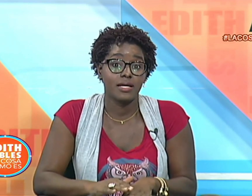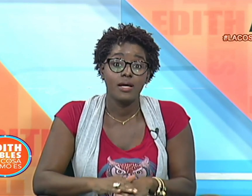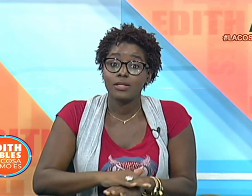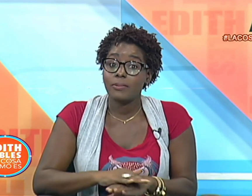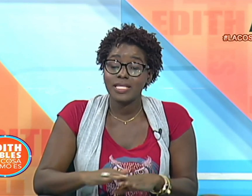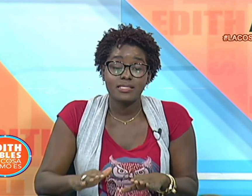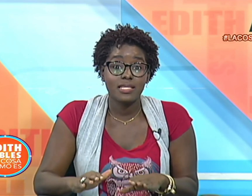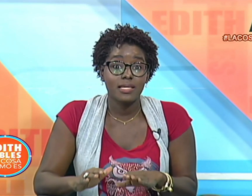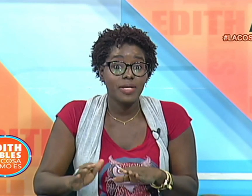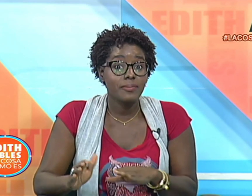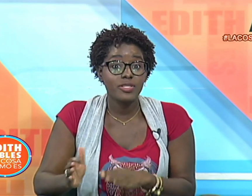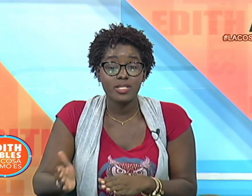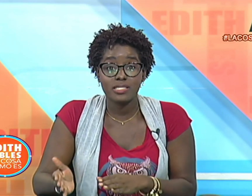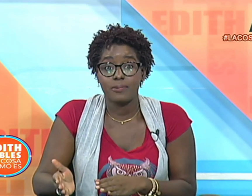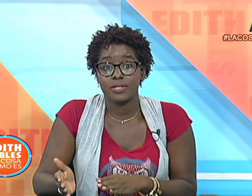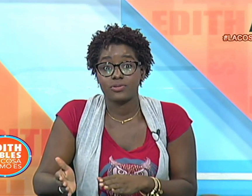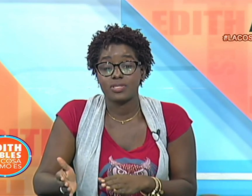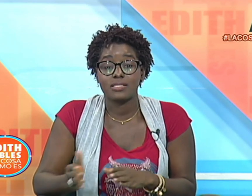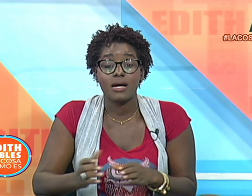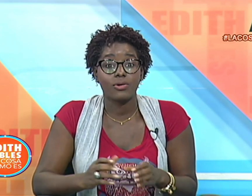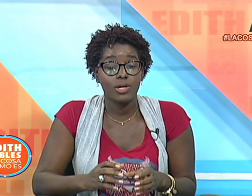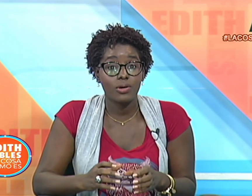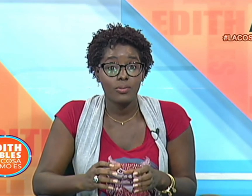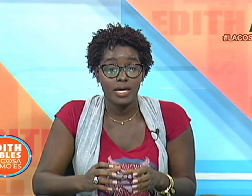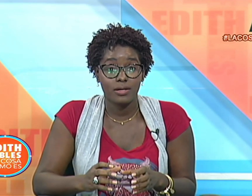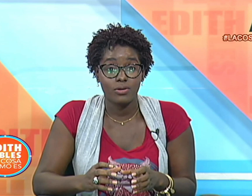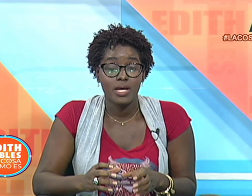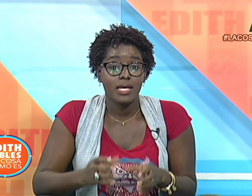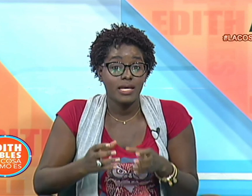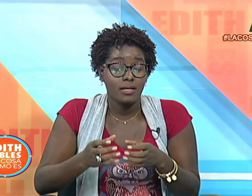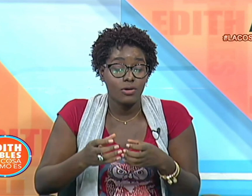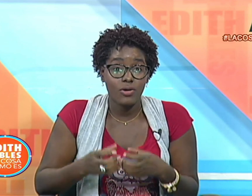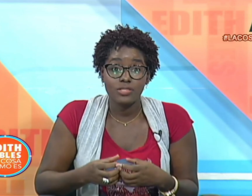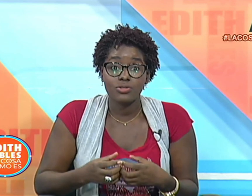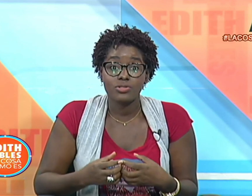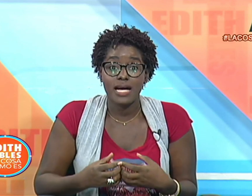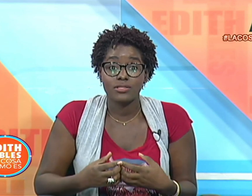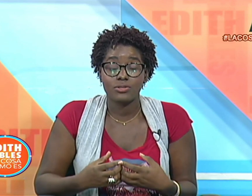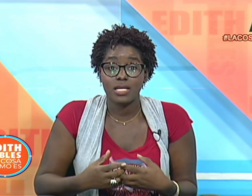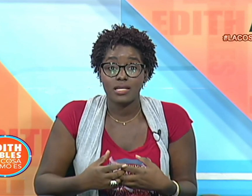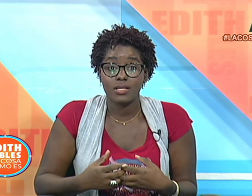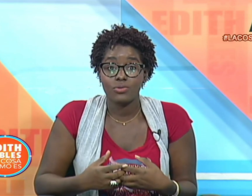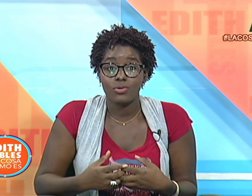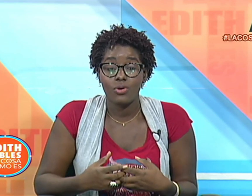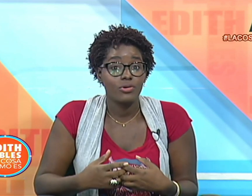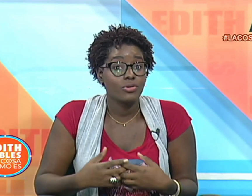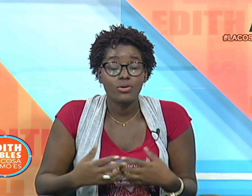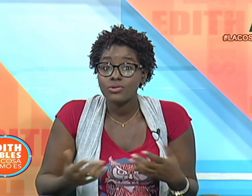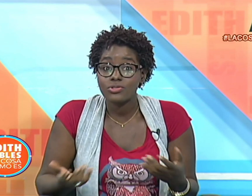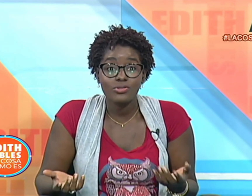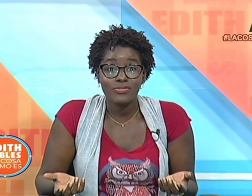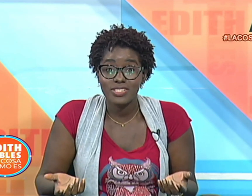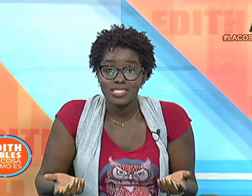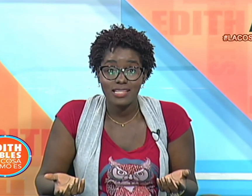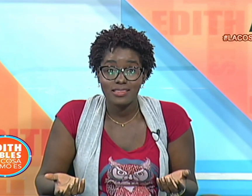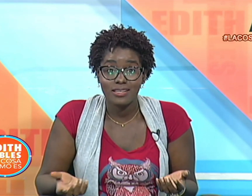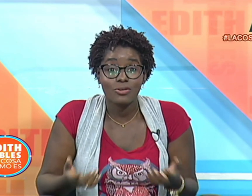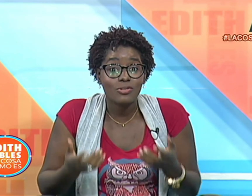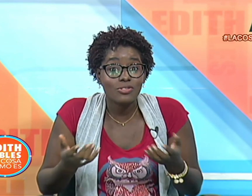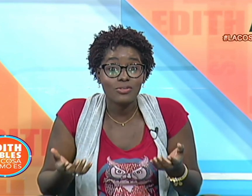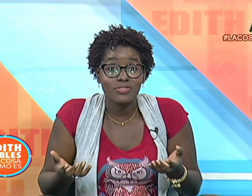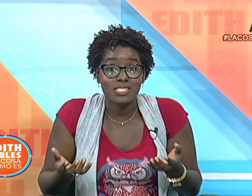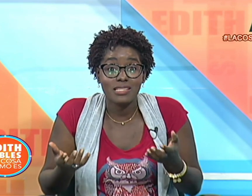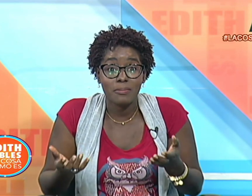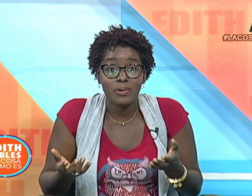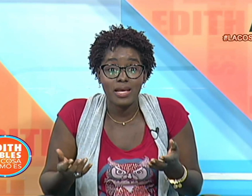los 27 mil millones de pesos que se ahorro el gobierno en con estos gastos que redujo no son suficientes